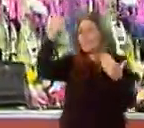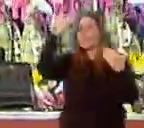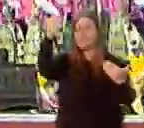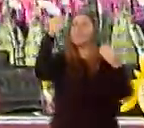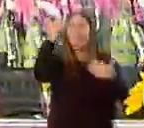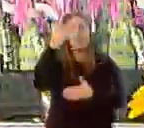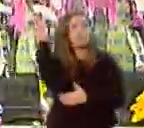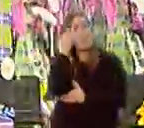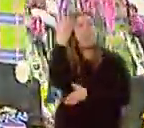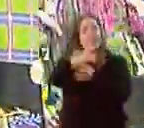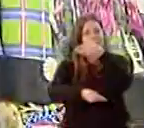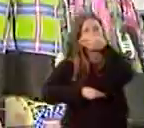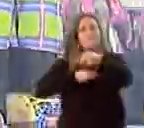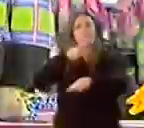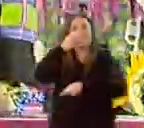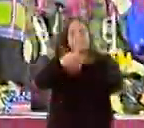d